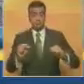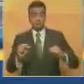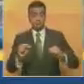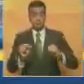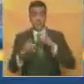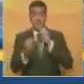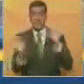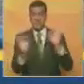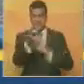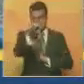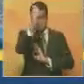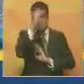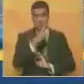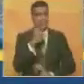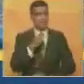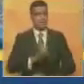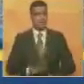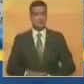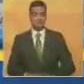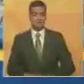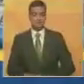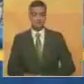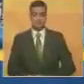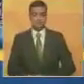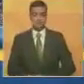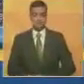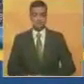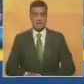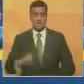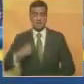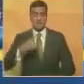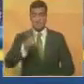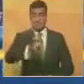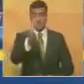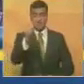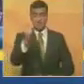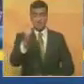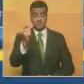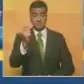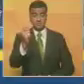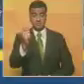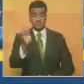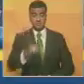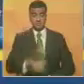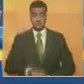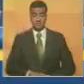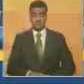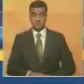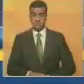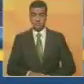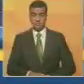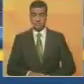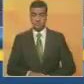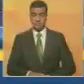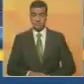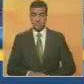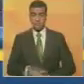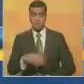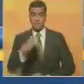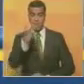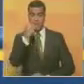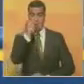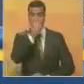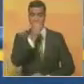mediar palabra le dieron un disparo. El mismo recibió un impacto de bala con orificio de entrada a la altura de las fosas